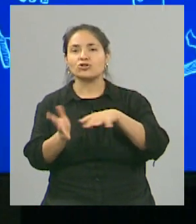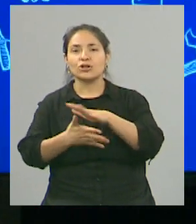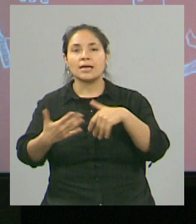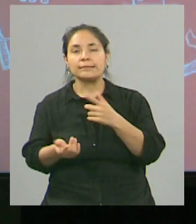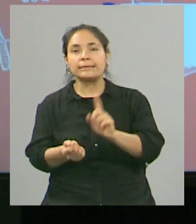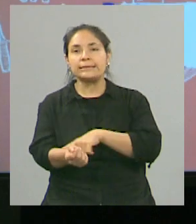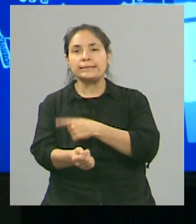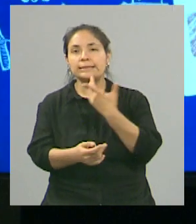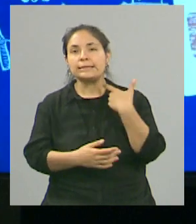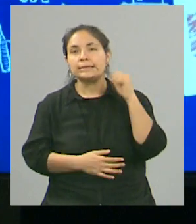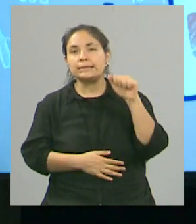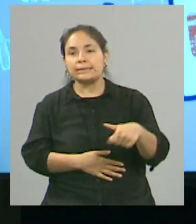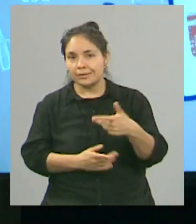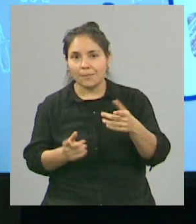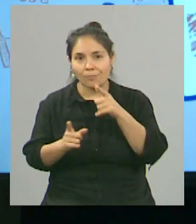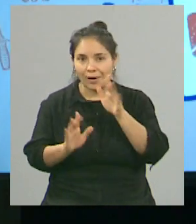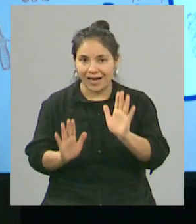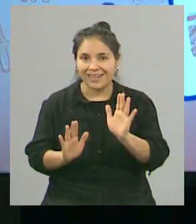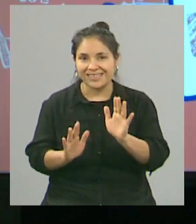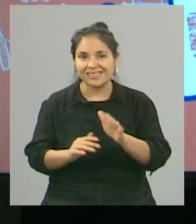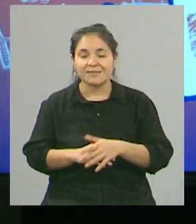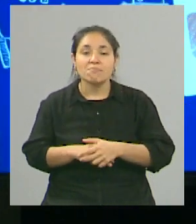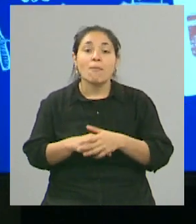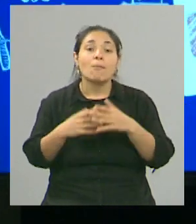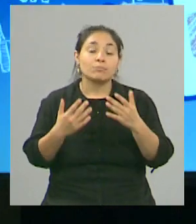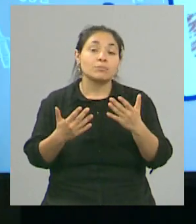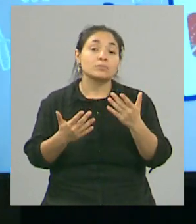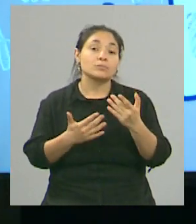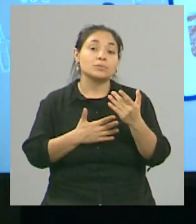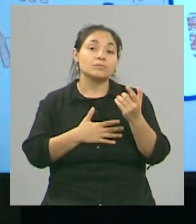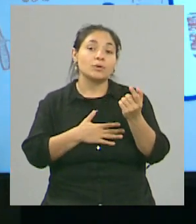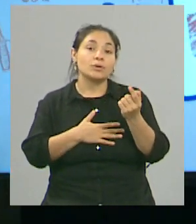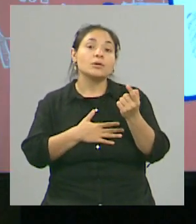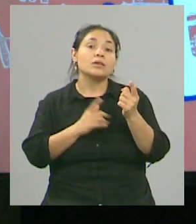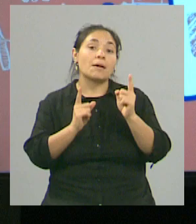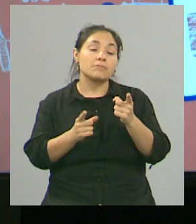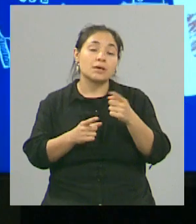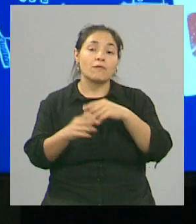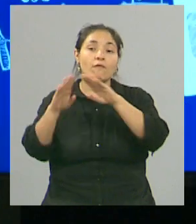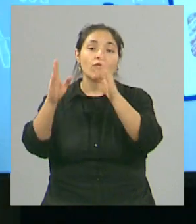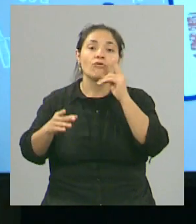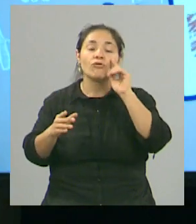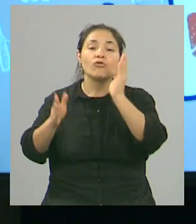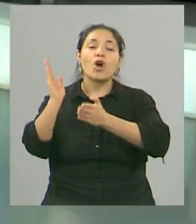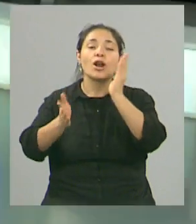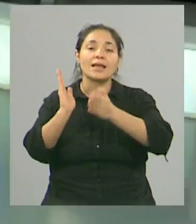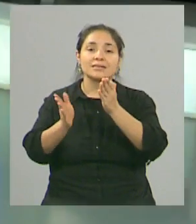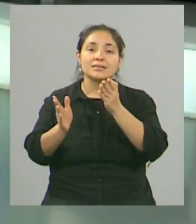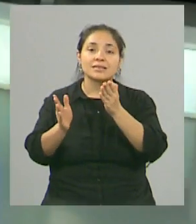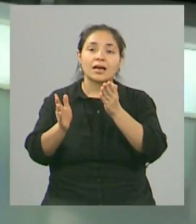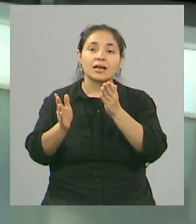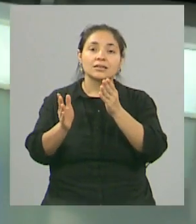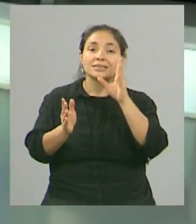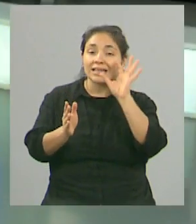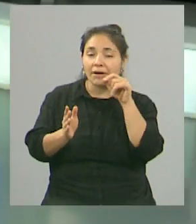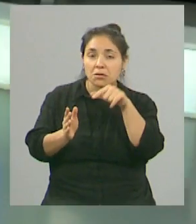otra característica que hay que tener en cuenta para saber si hay o no violencia institucional es el contexto en el que se produce. Si es